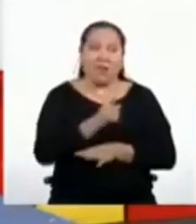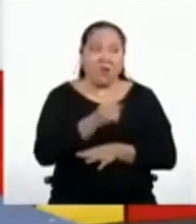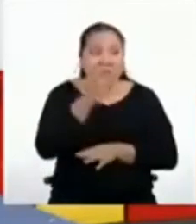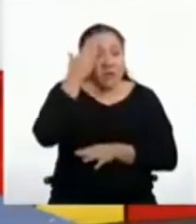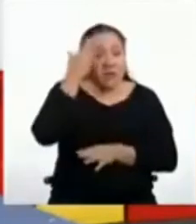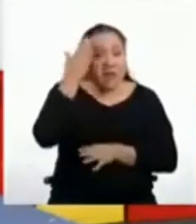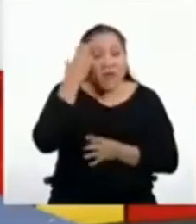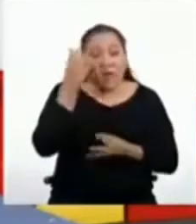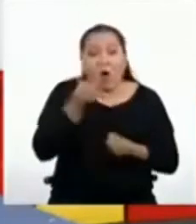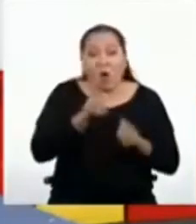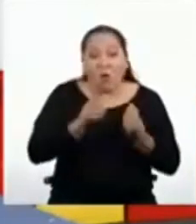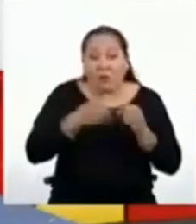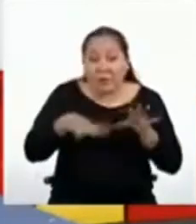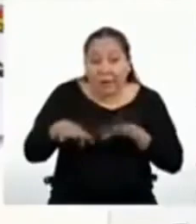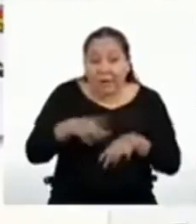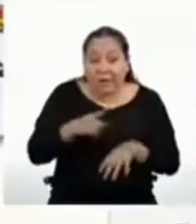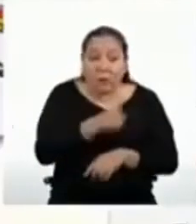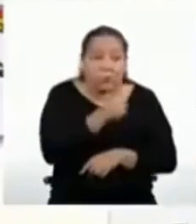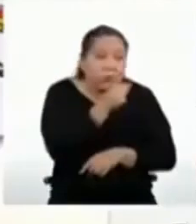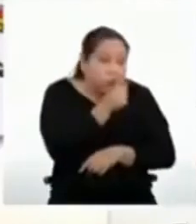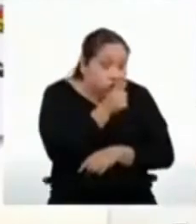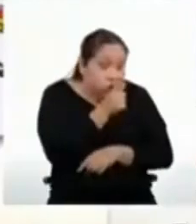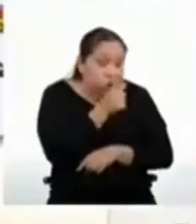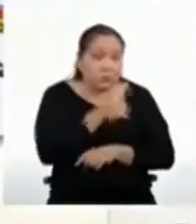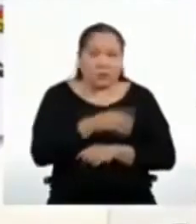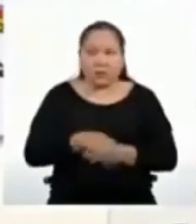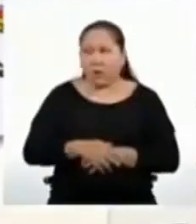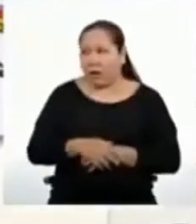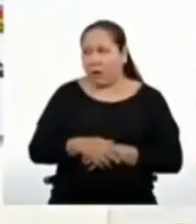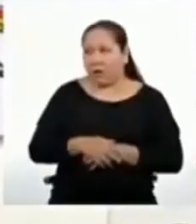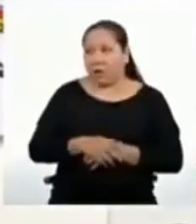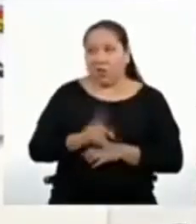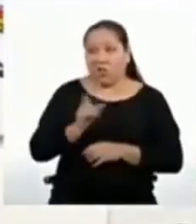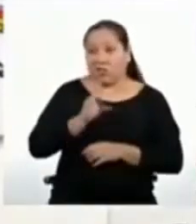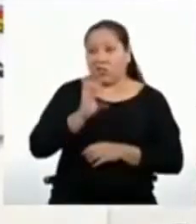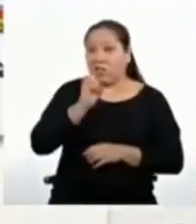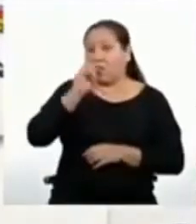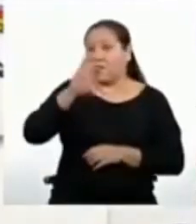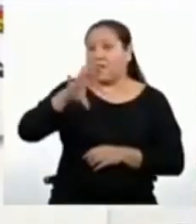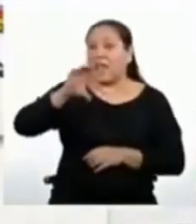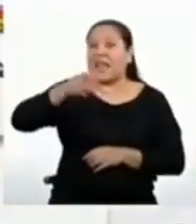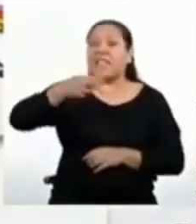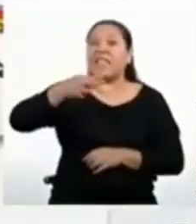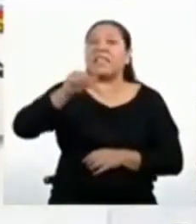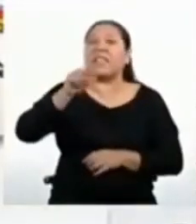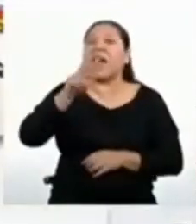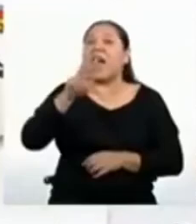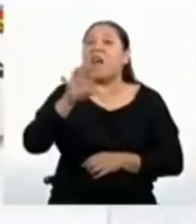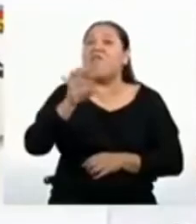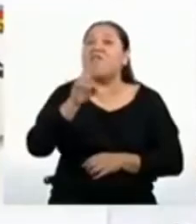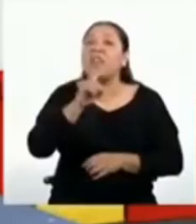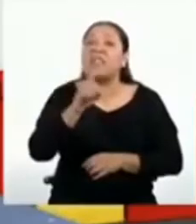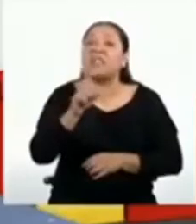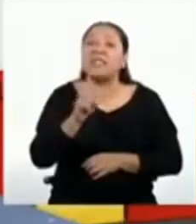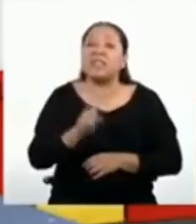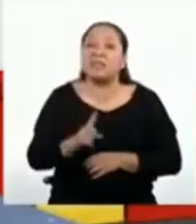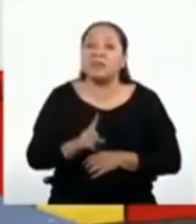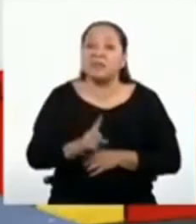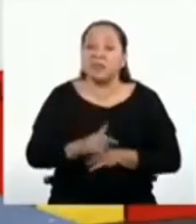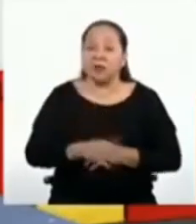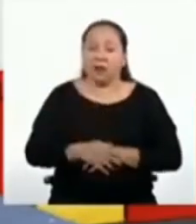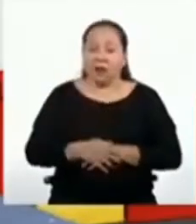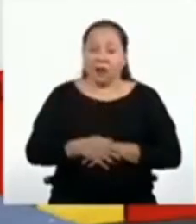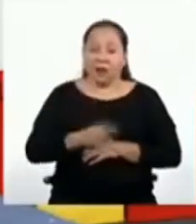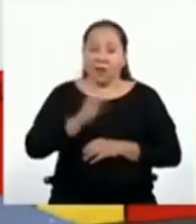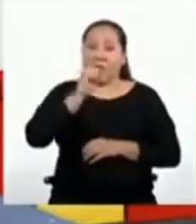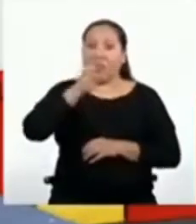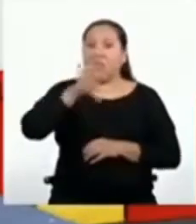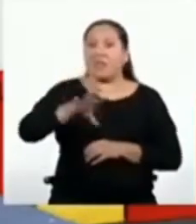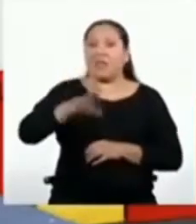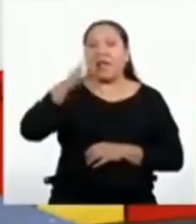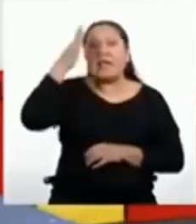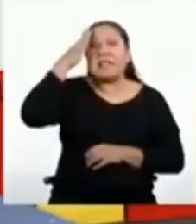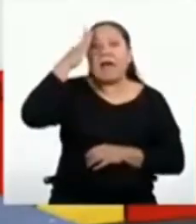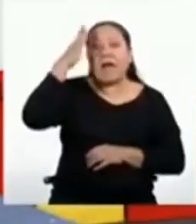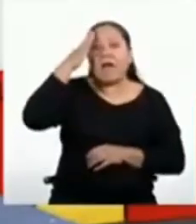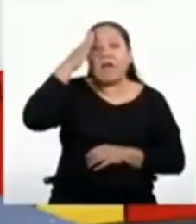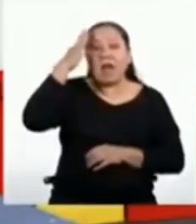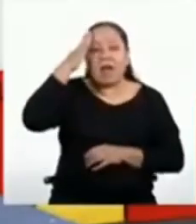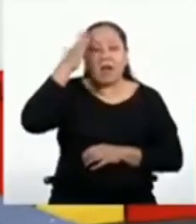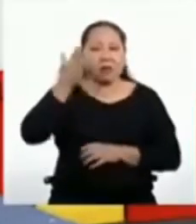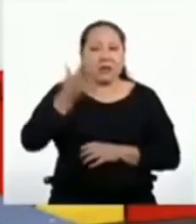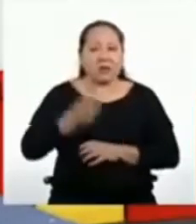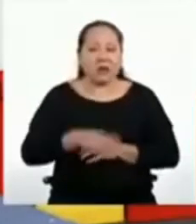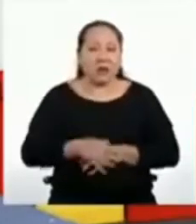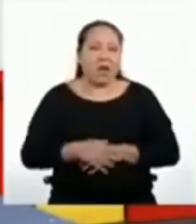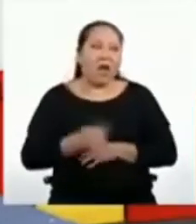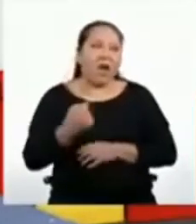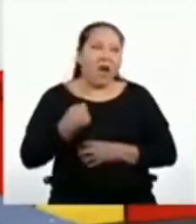se hace? No digas nada. No se dice Chávez, se dice Sabes. Yo sé que se dice Sabes,